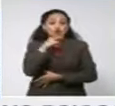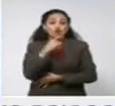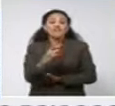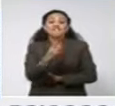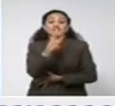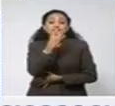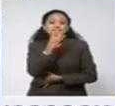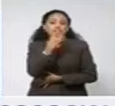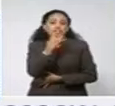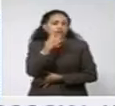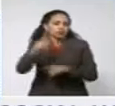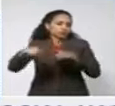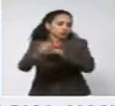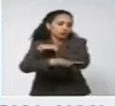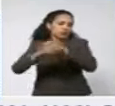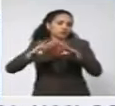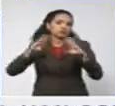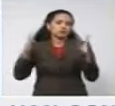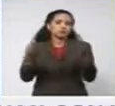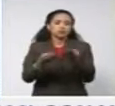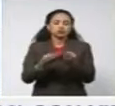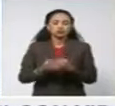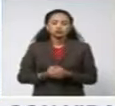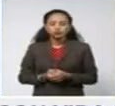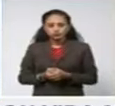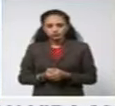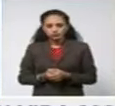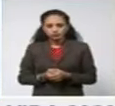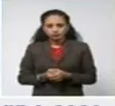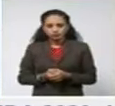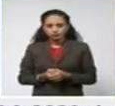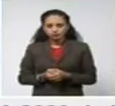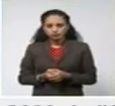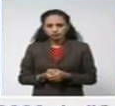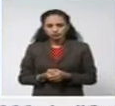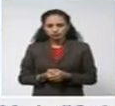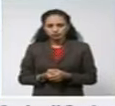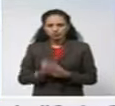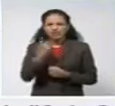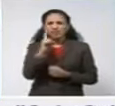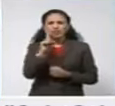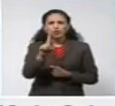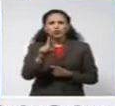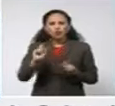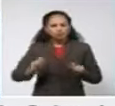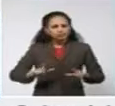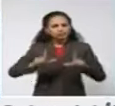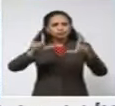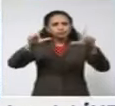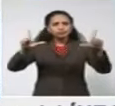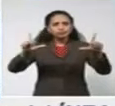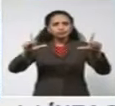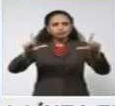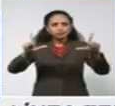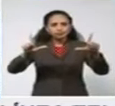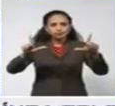mundo. Y creo que queda una sola. ¿Queda algo, Lilian, de estas gráficas? Ahí